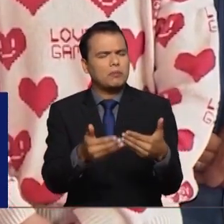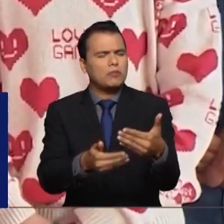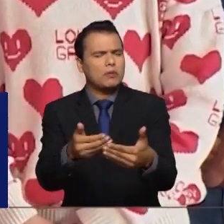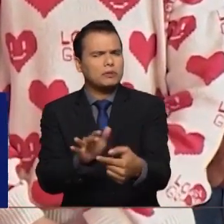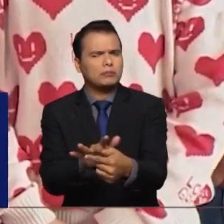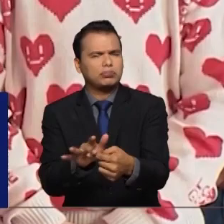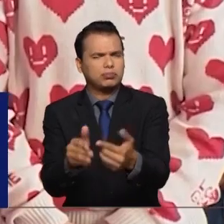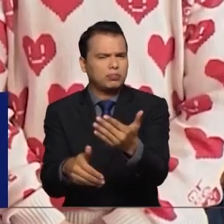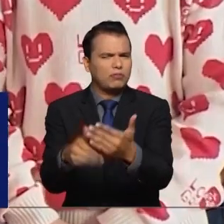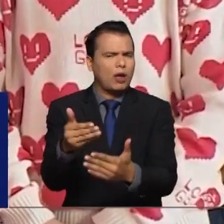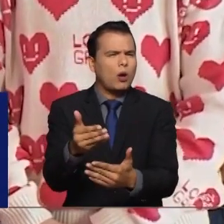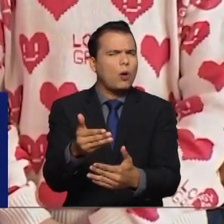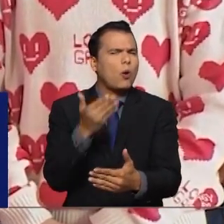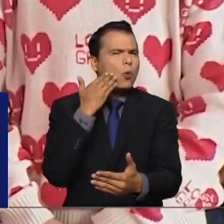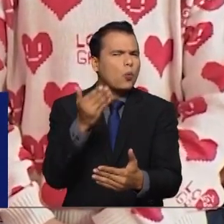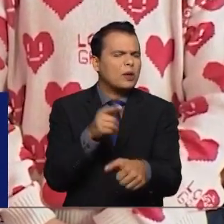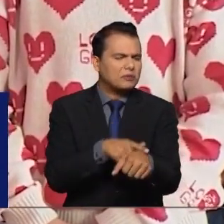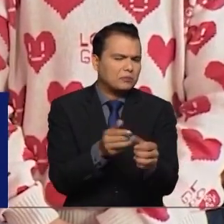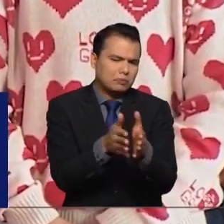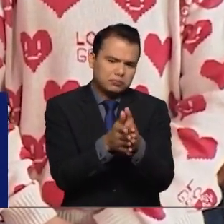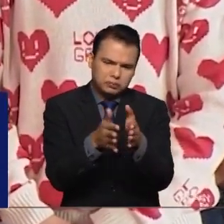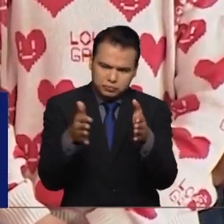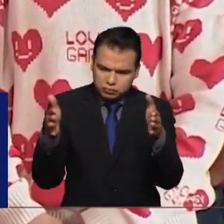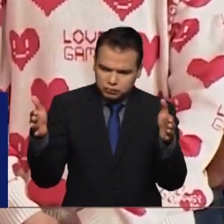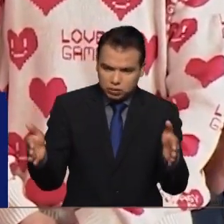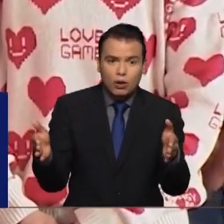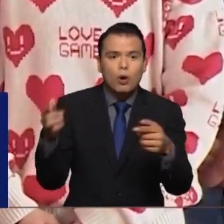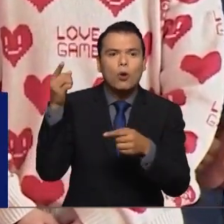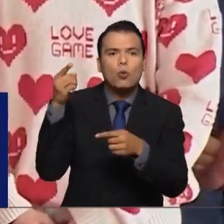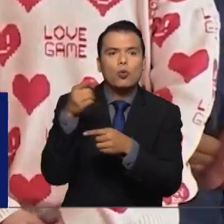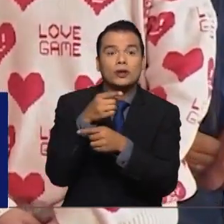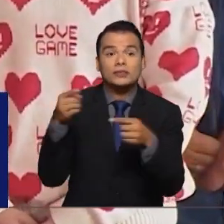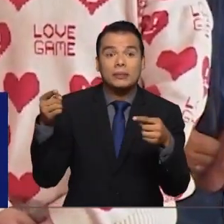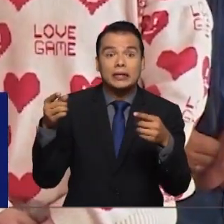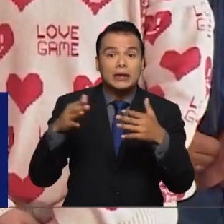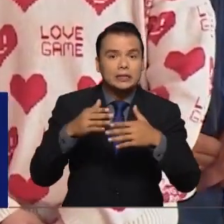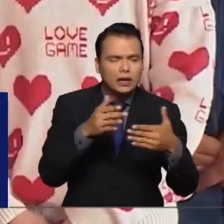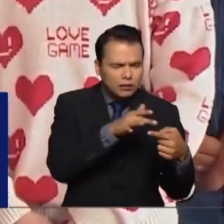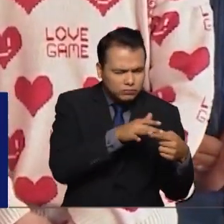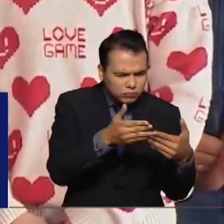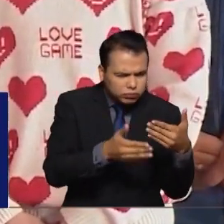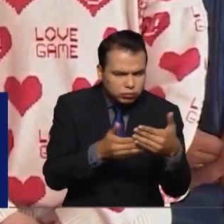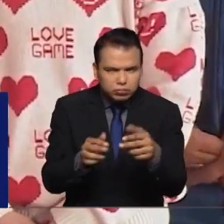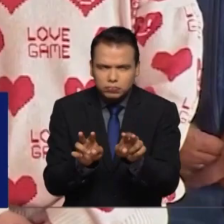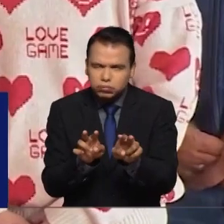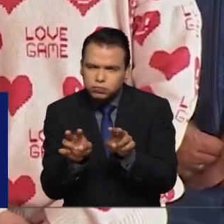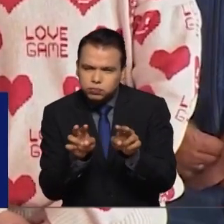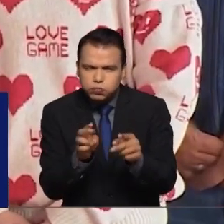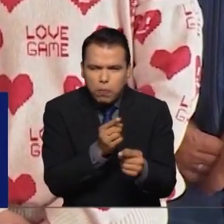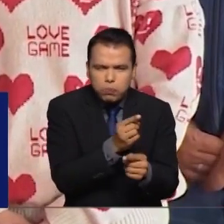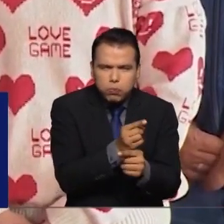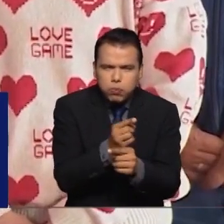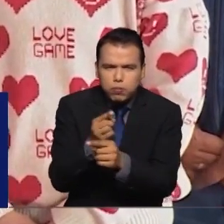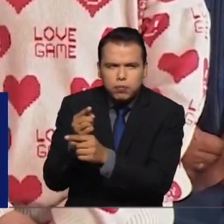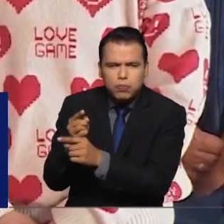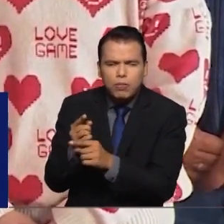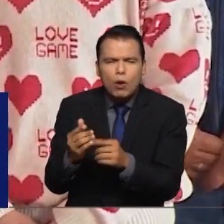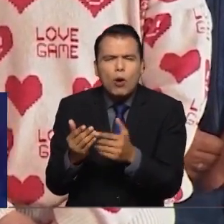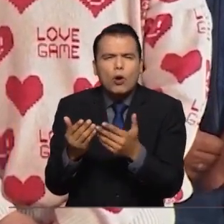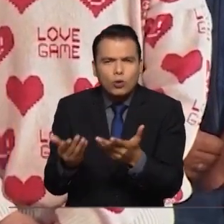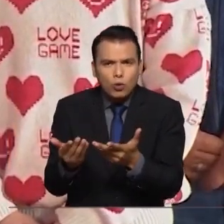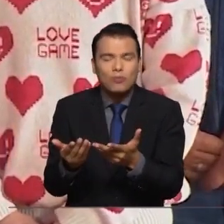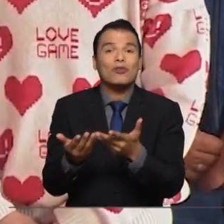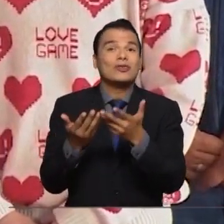aplicación y dependiendo de los resultados haremos una nueva reunión aquí en